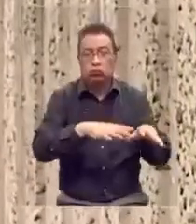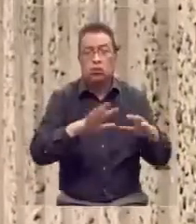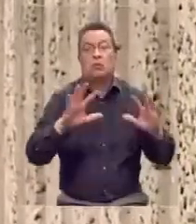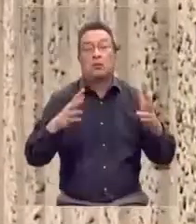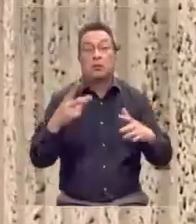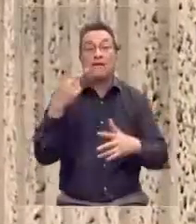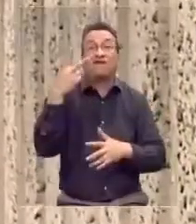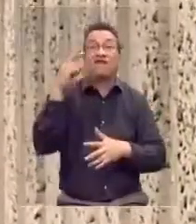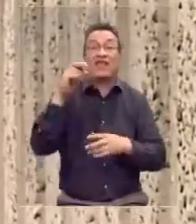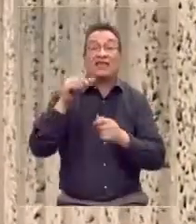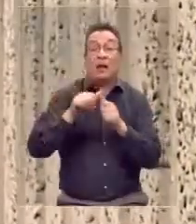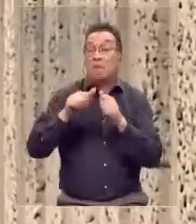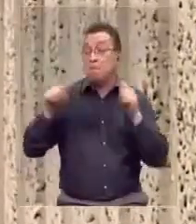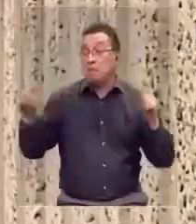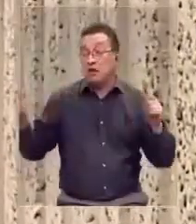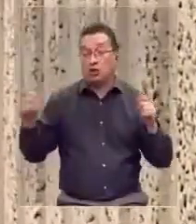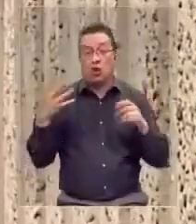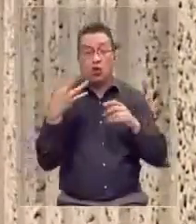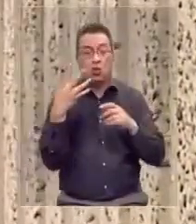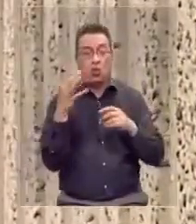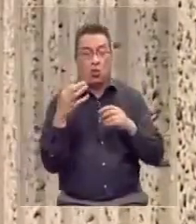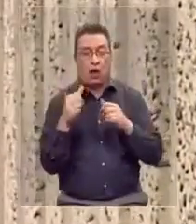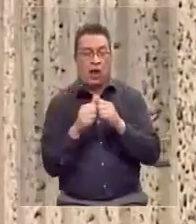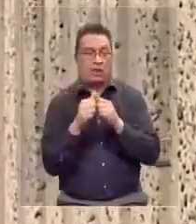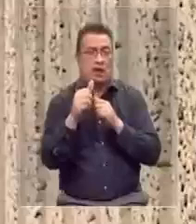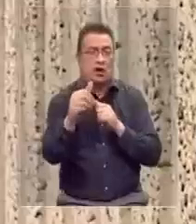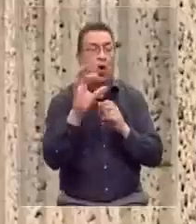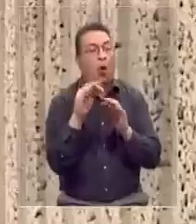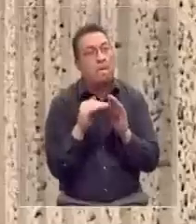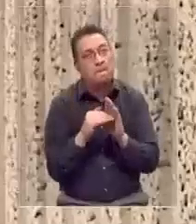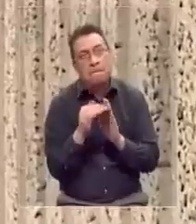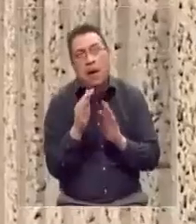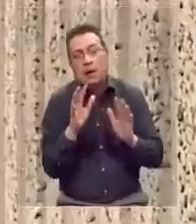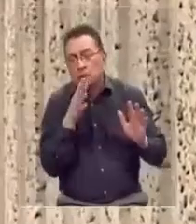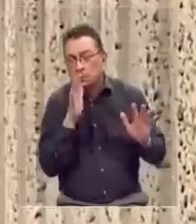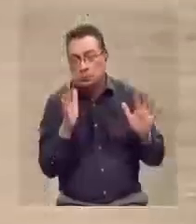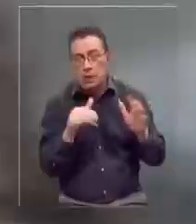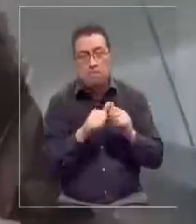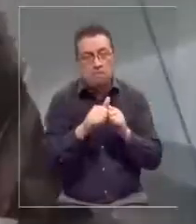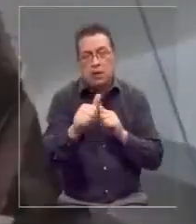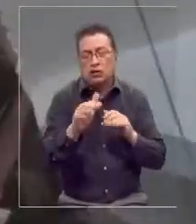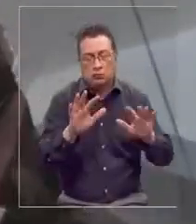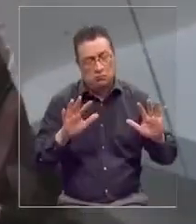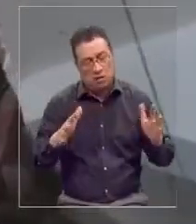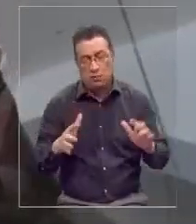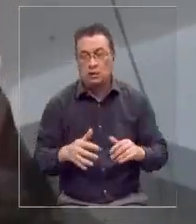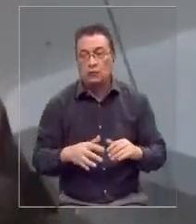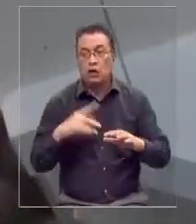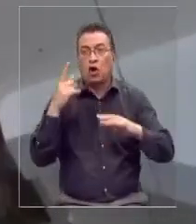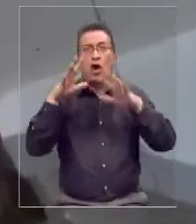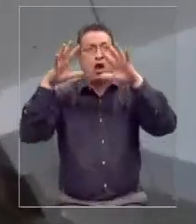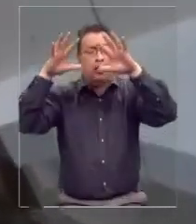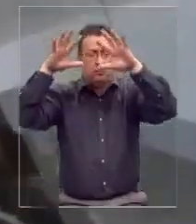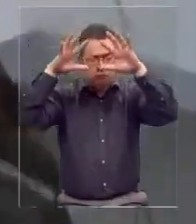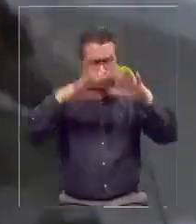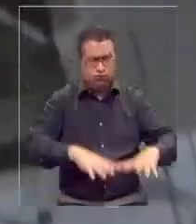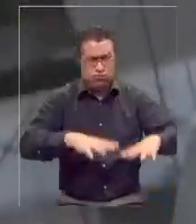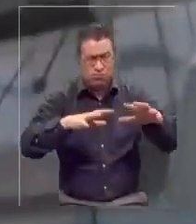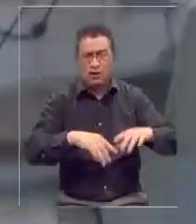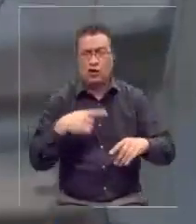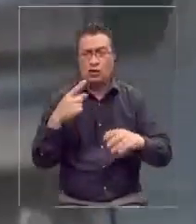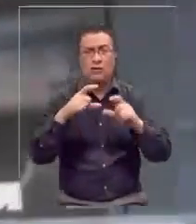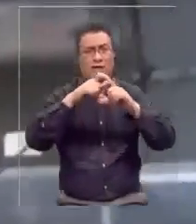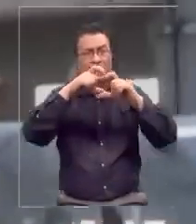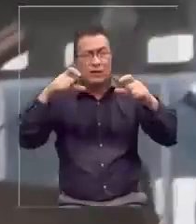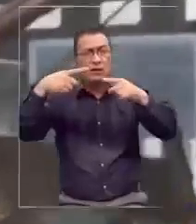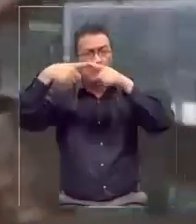menos de 20 metros de ancho por cerca de 40 o un poco más tal vez de metros de largo. Todo el cielo, ductos de ventilación,